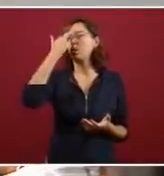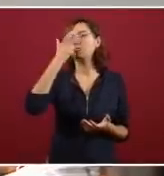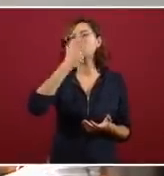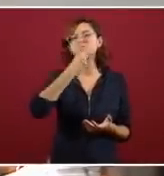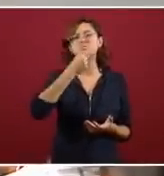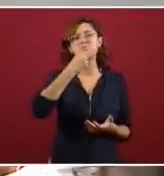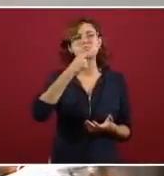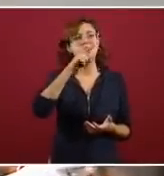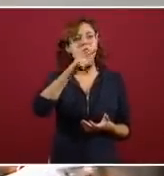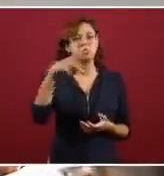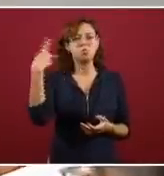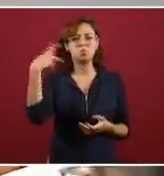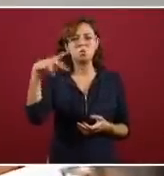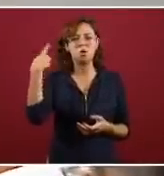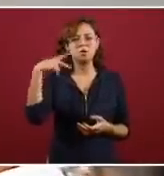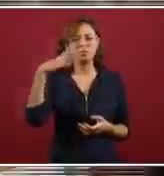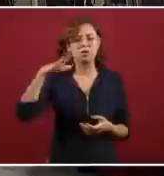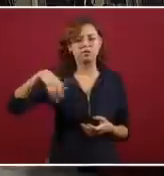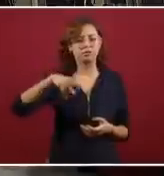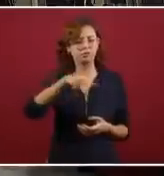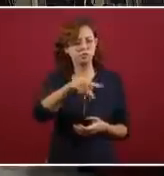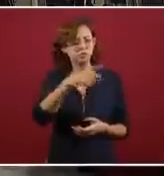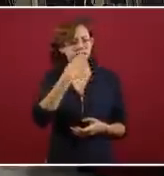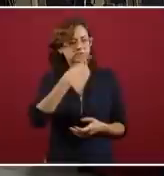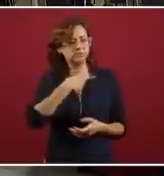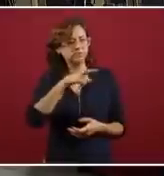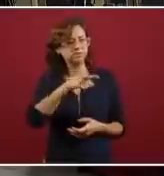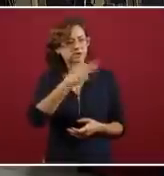de Puebla, tú lo mencionaste.